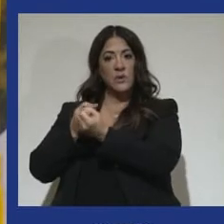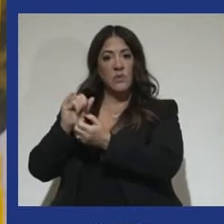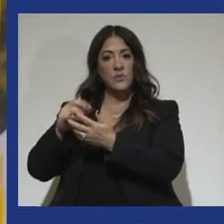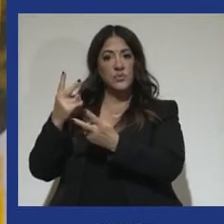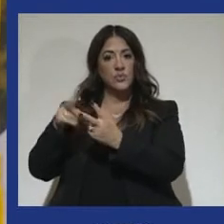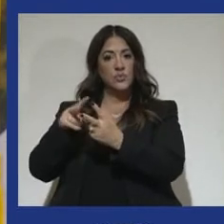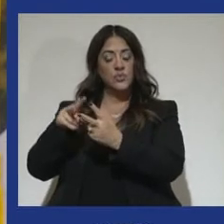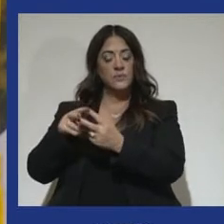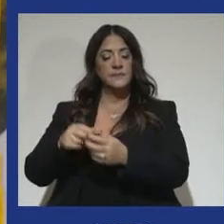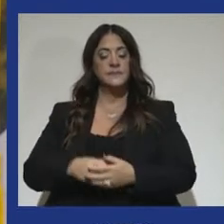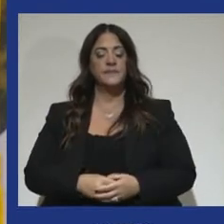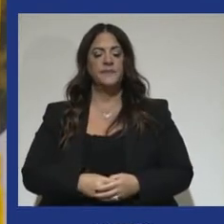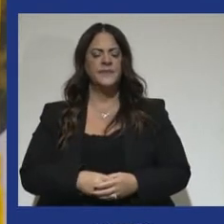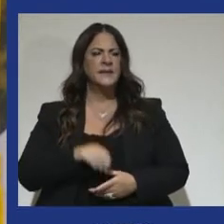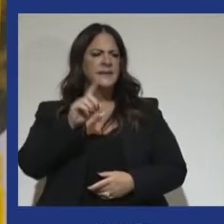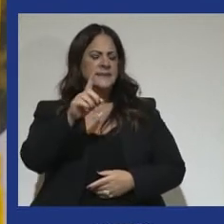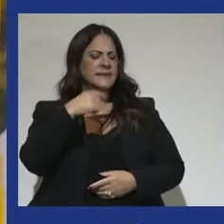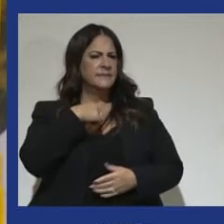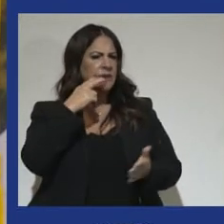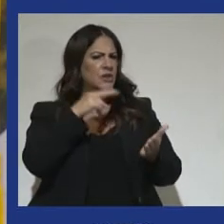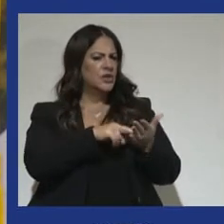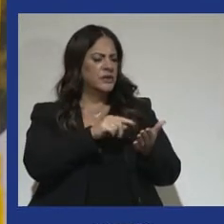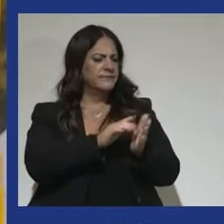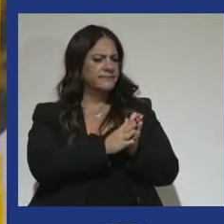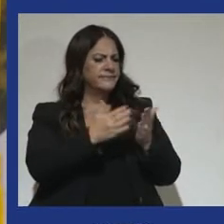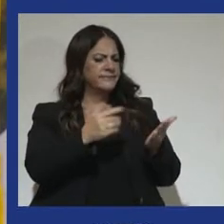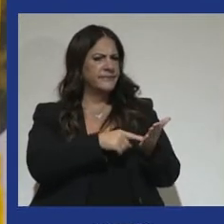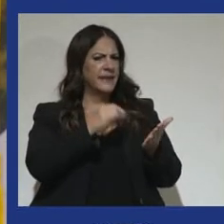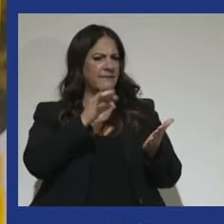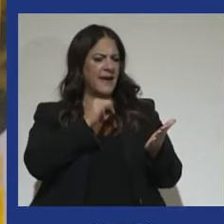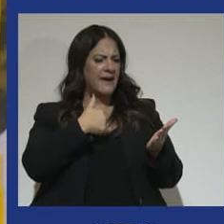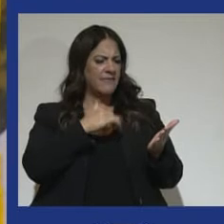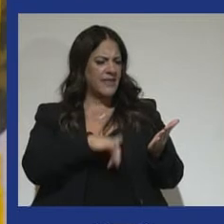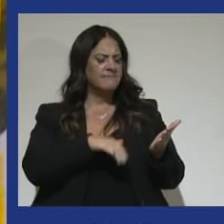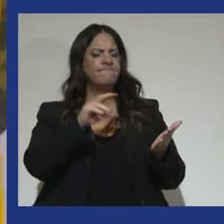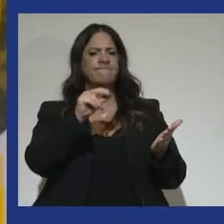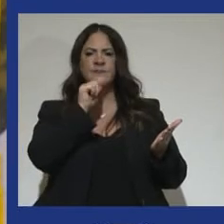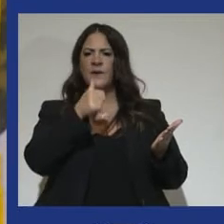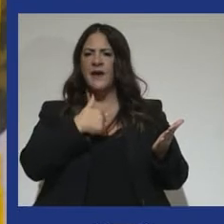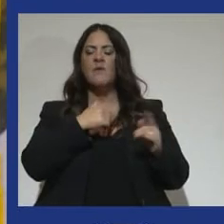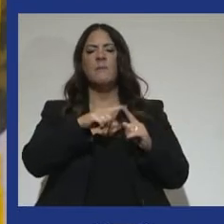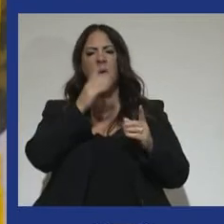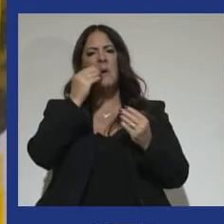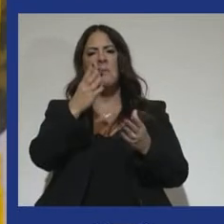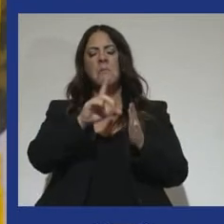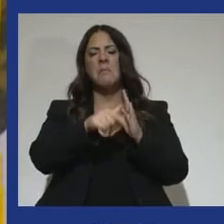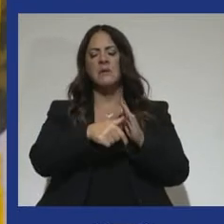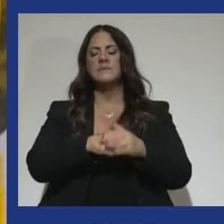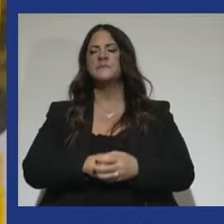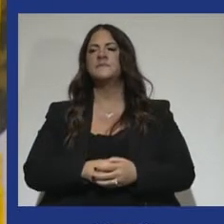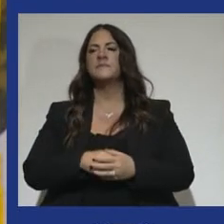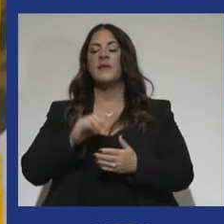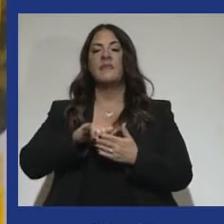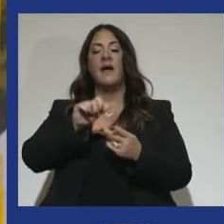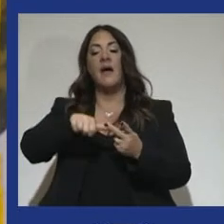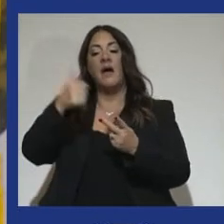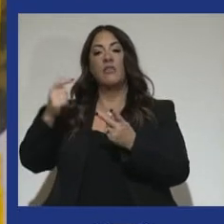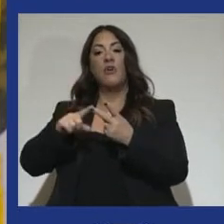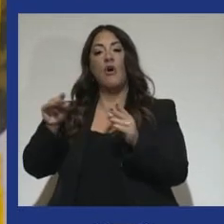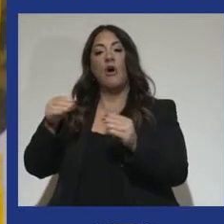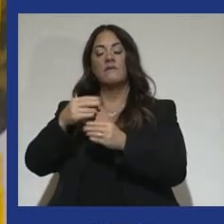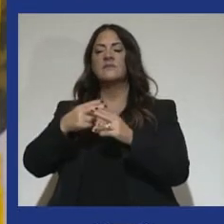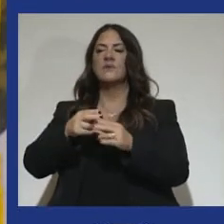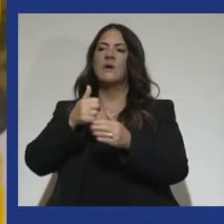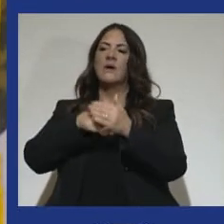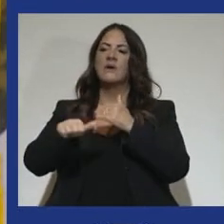puede hablar más de los presupuestos en cuanto a estos puntos sí permítanme nada más en un momento se lo voy a encontrar la otra oficina